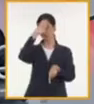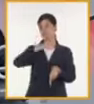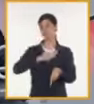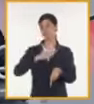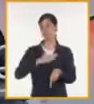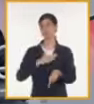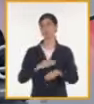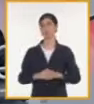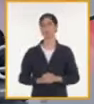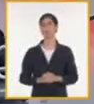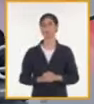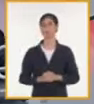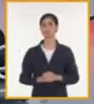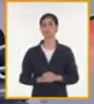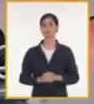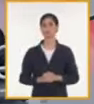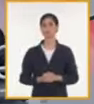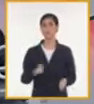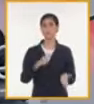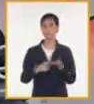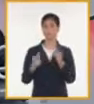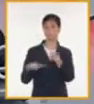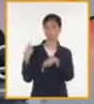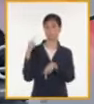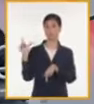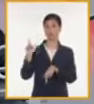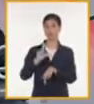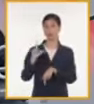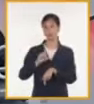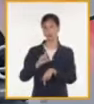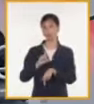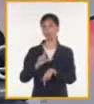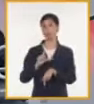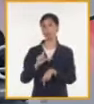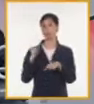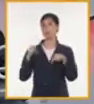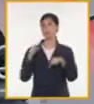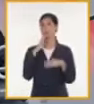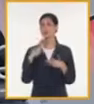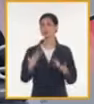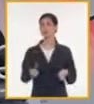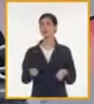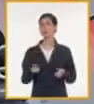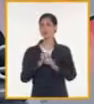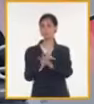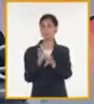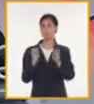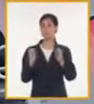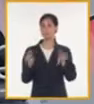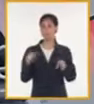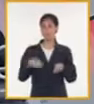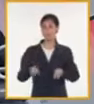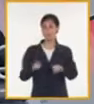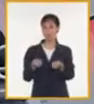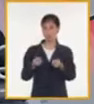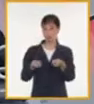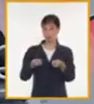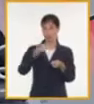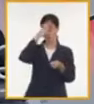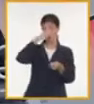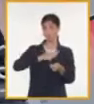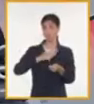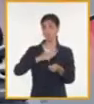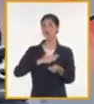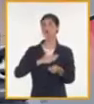país el pasado lunes una emisión especial Pues transmitida por la televisión cubana aportó aún más